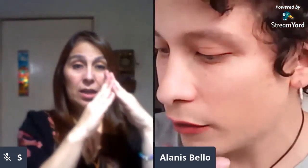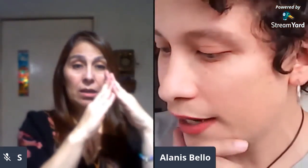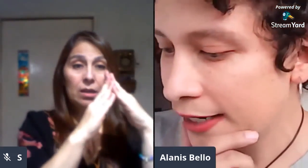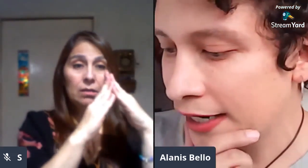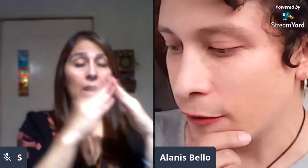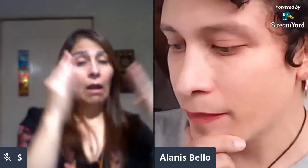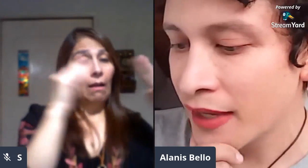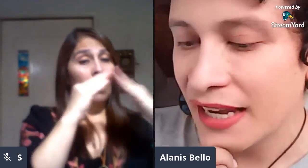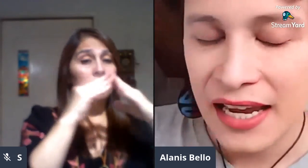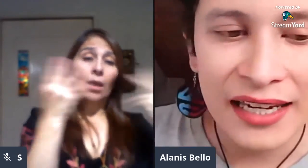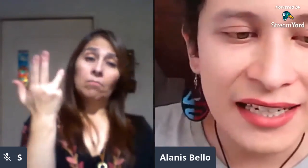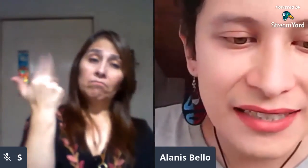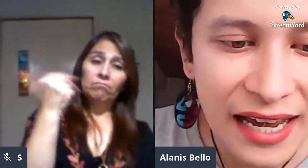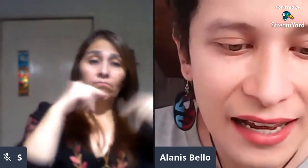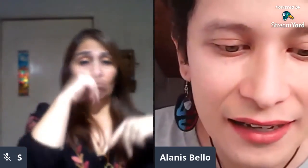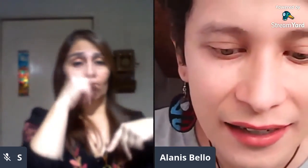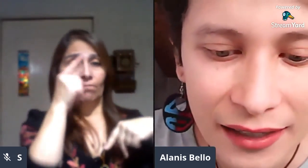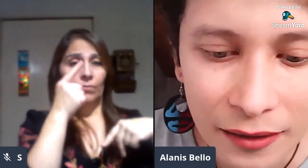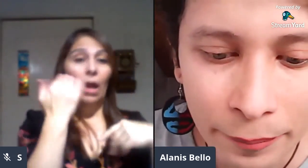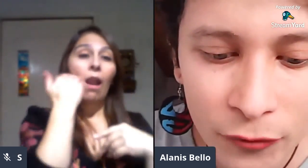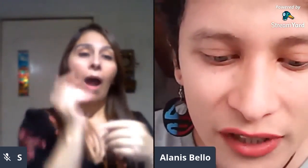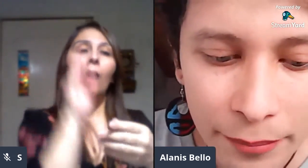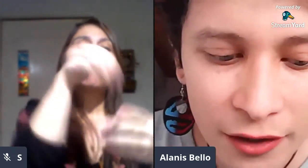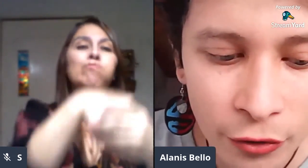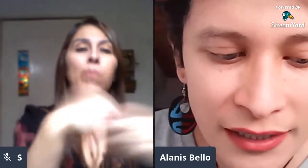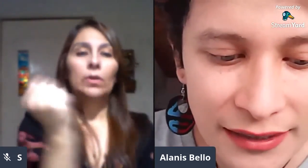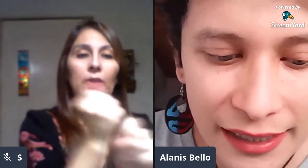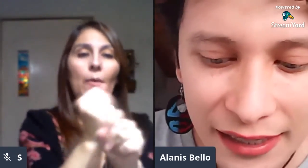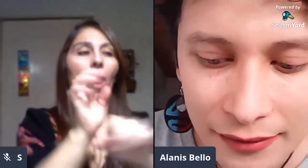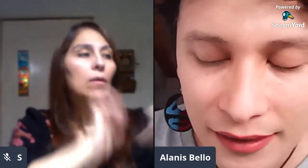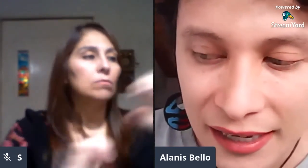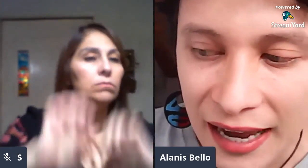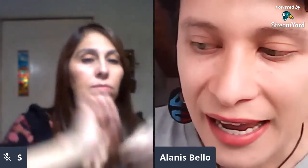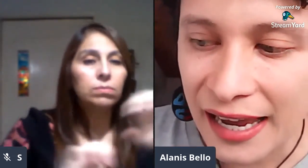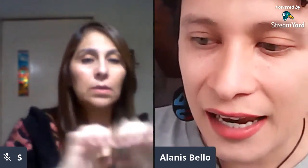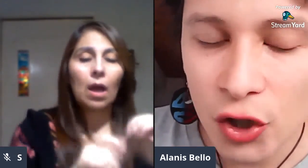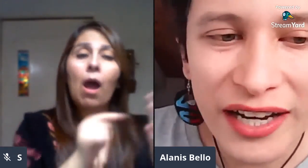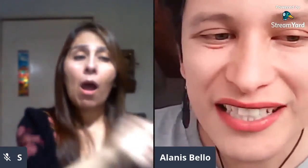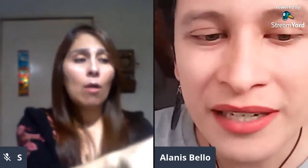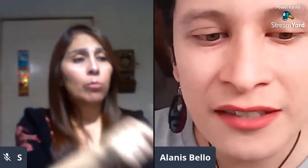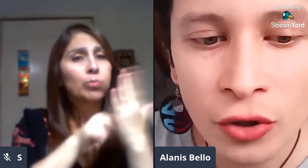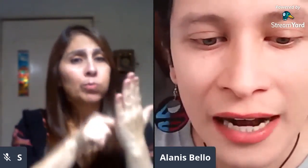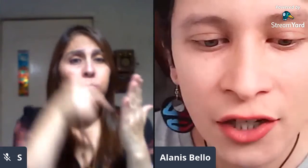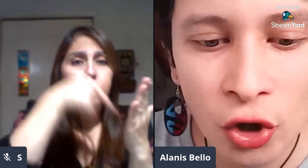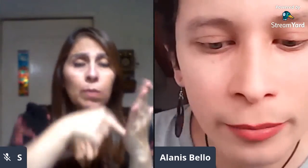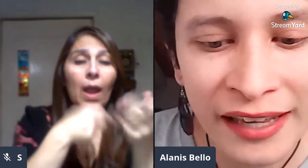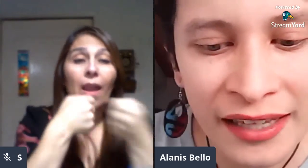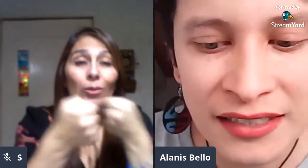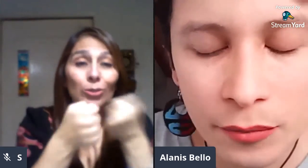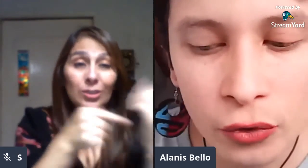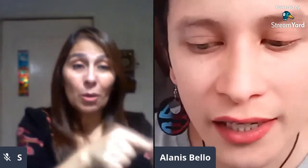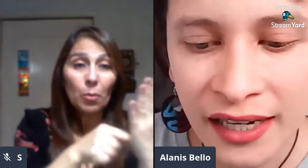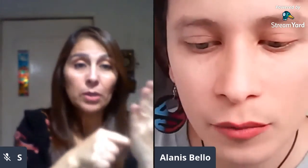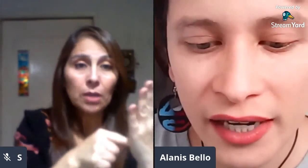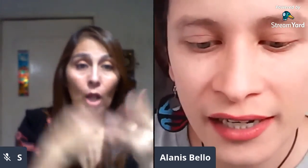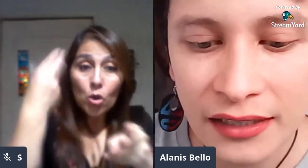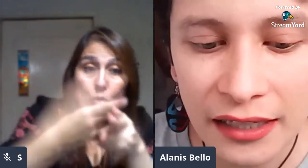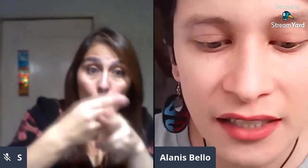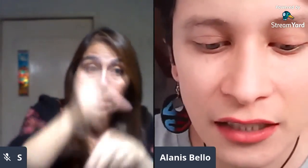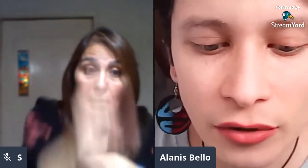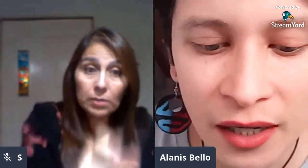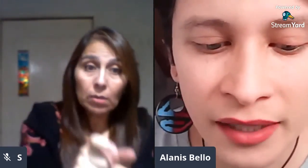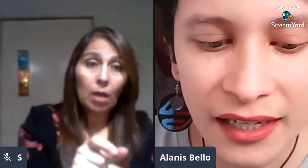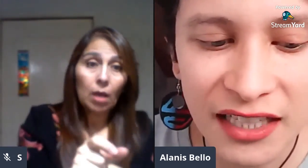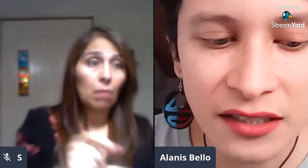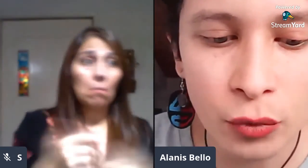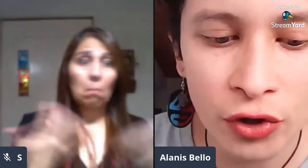sur de Río de Janeiro. En esta nota periodística, nunca se menciona el nombre de esta mujer que muere, se